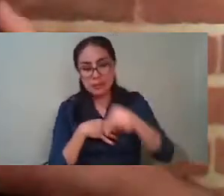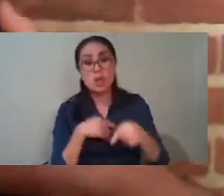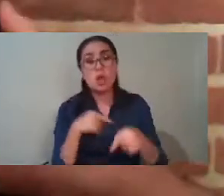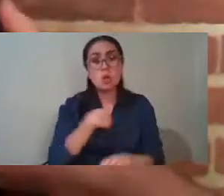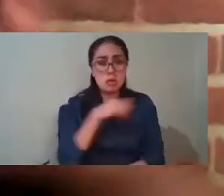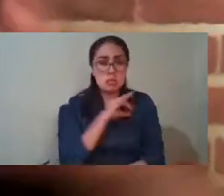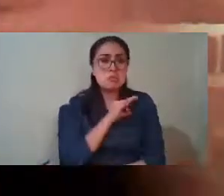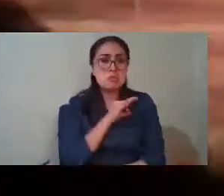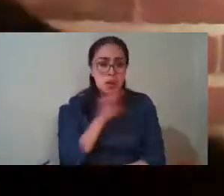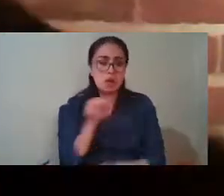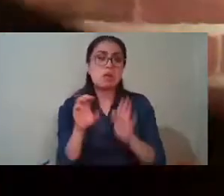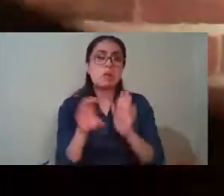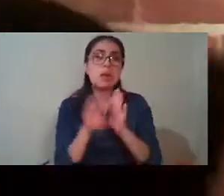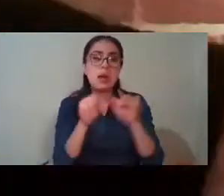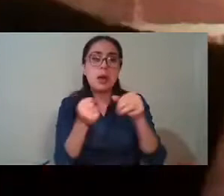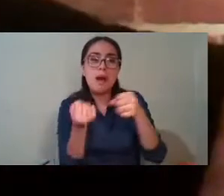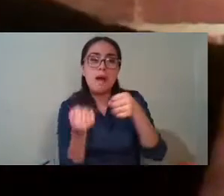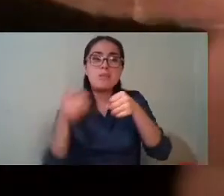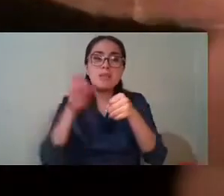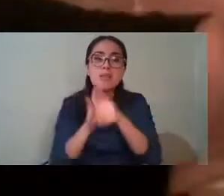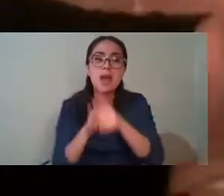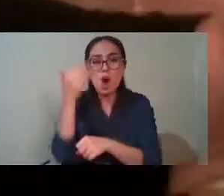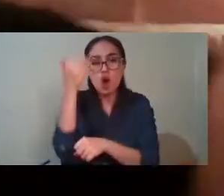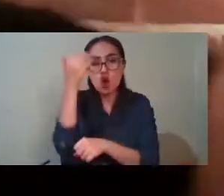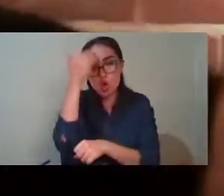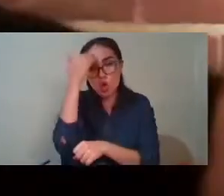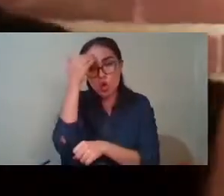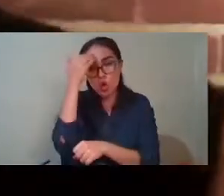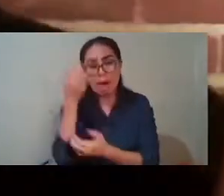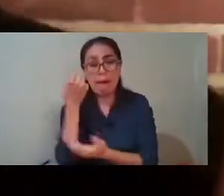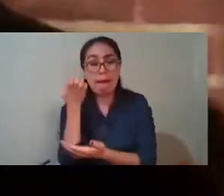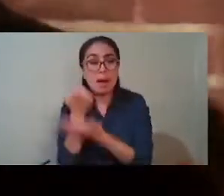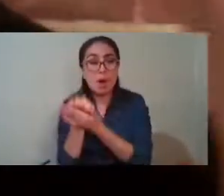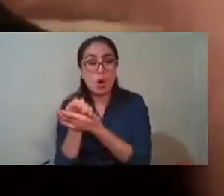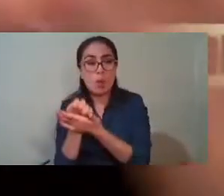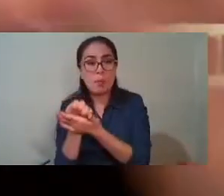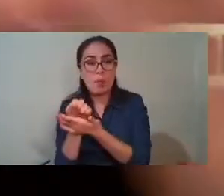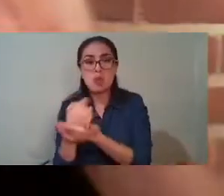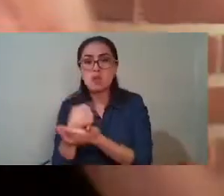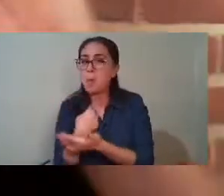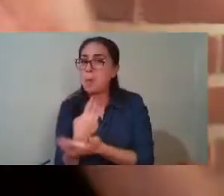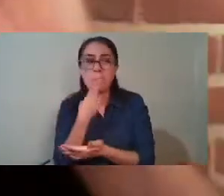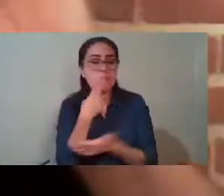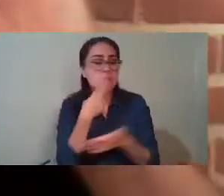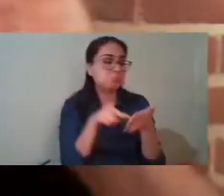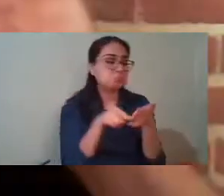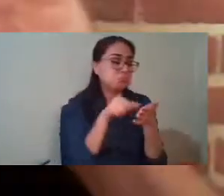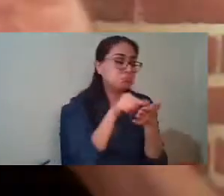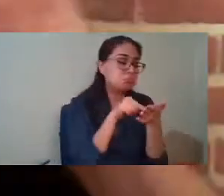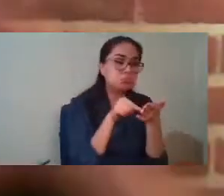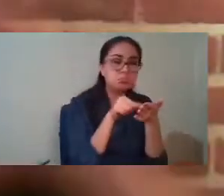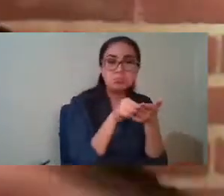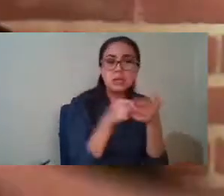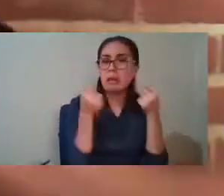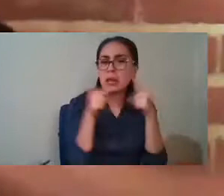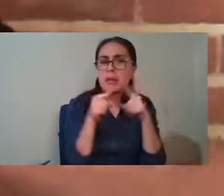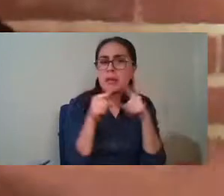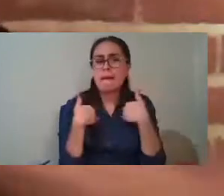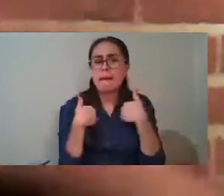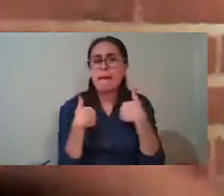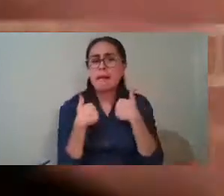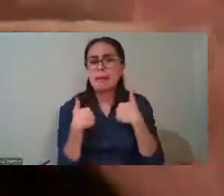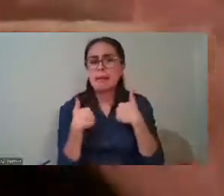mi economía hasta la economía de las cooperativas en las que trabajo, hasta entender algunas otras cosas sin las